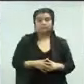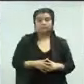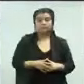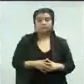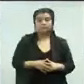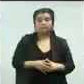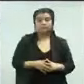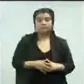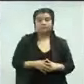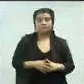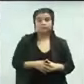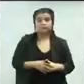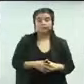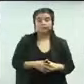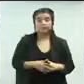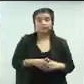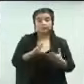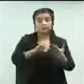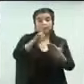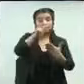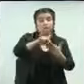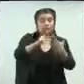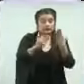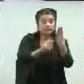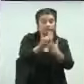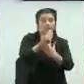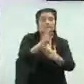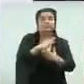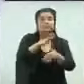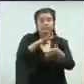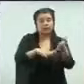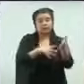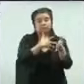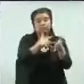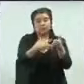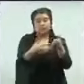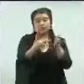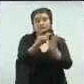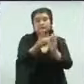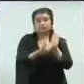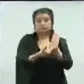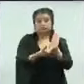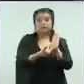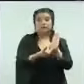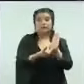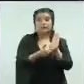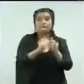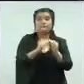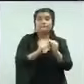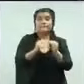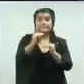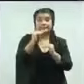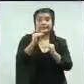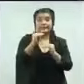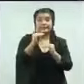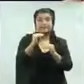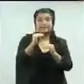exacto, aquí está. Para los proyectos nuevos se está programando para ampliación